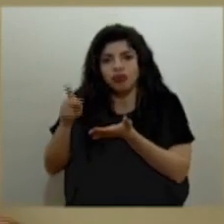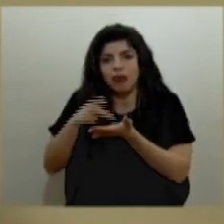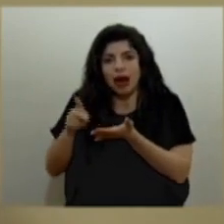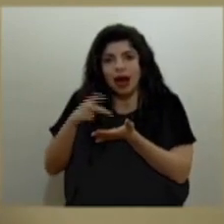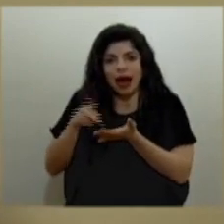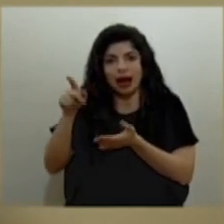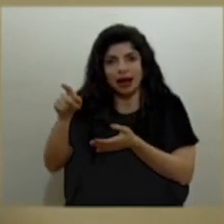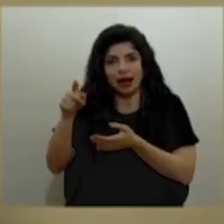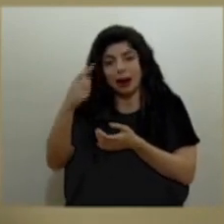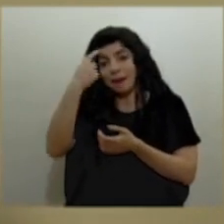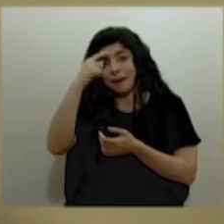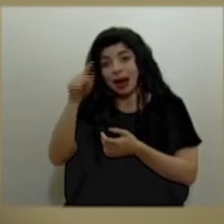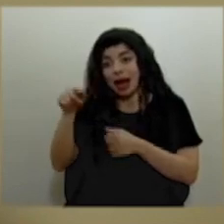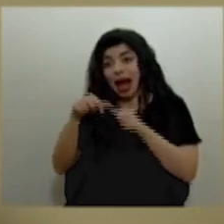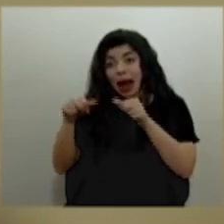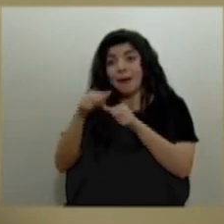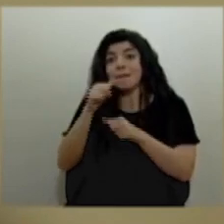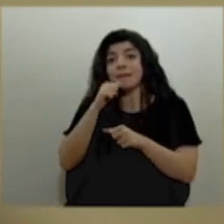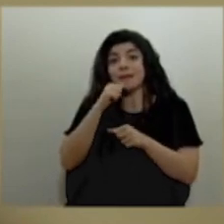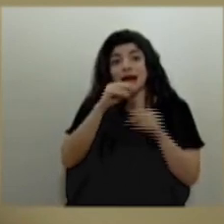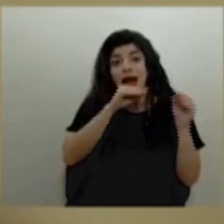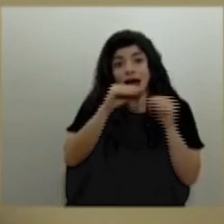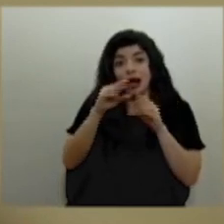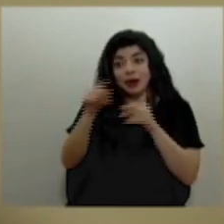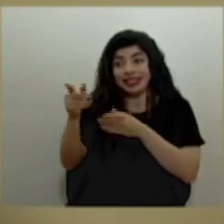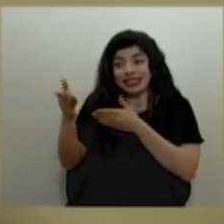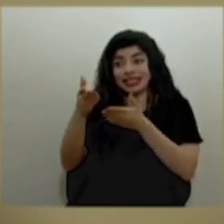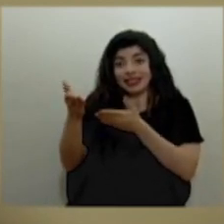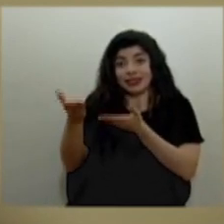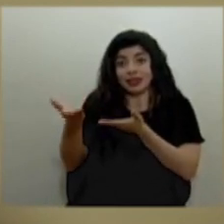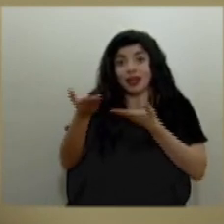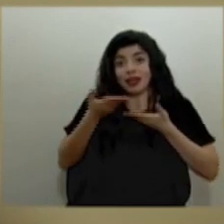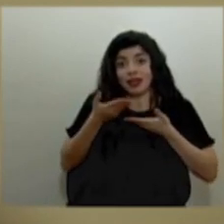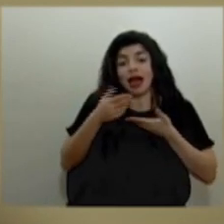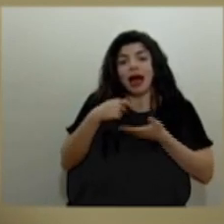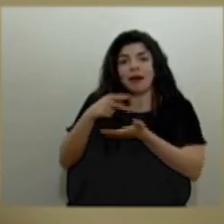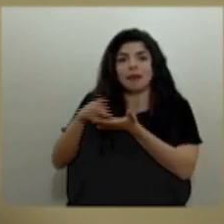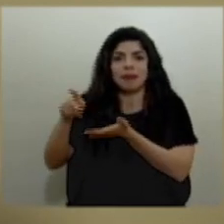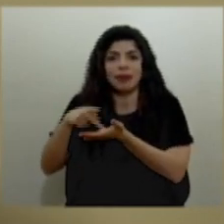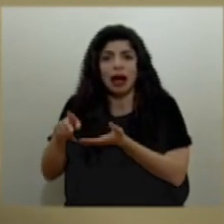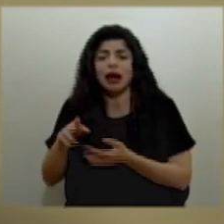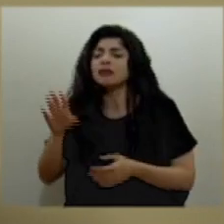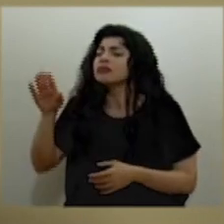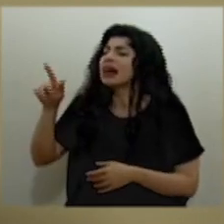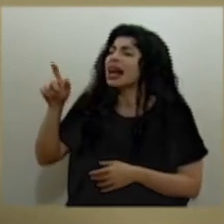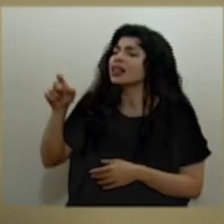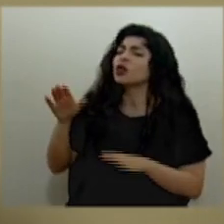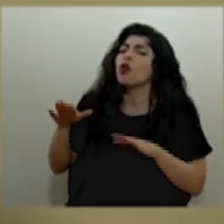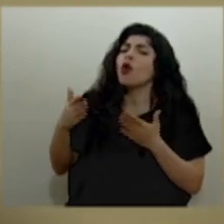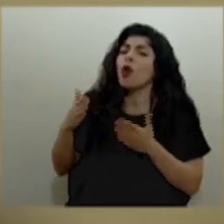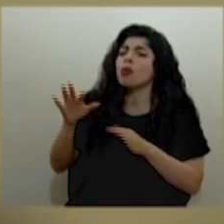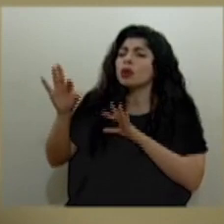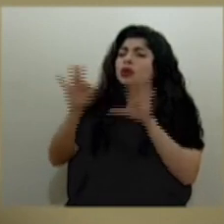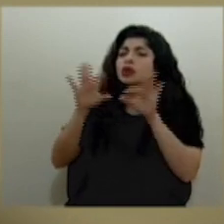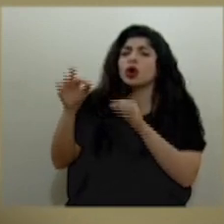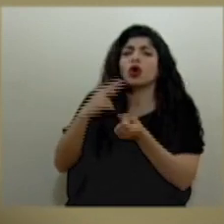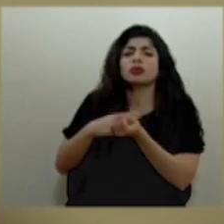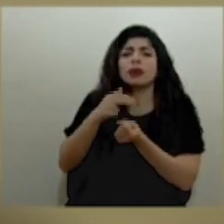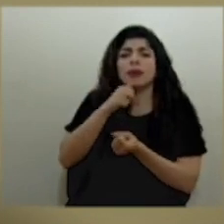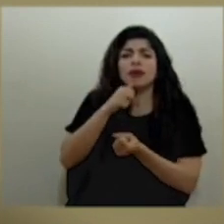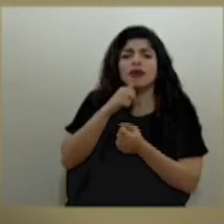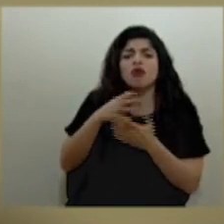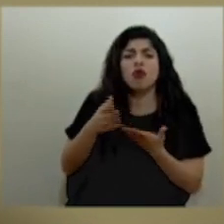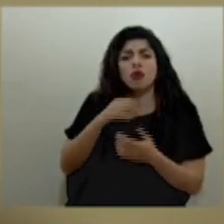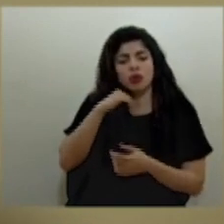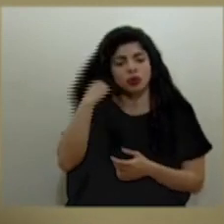retribuir al sector privado ese servicio que prestó al Estado costarricense. Don Alex, ¿cómo se hizo el proceso de selección de los hospitales